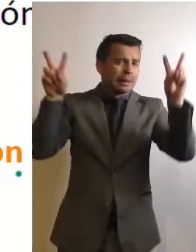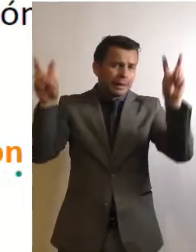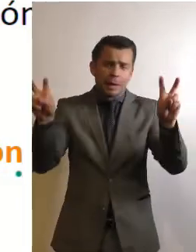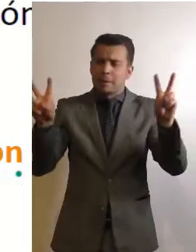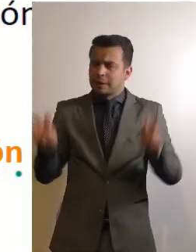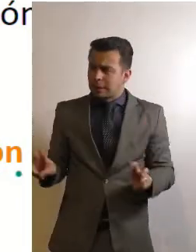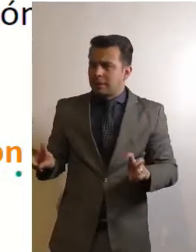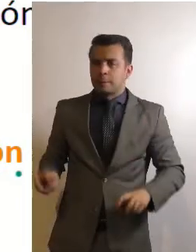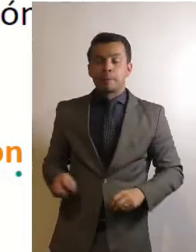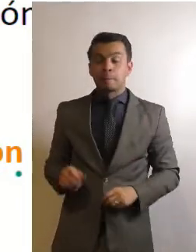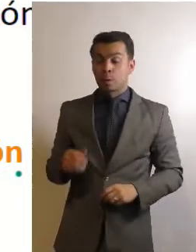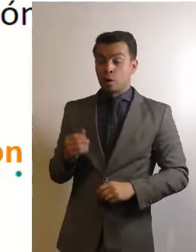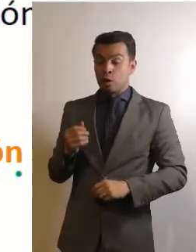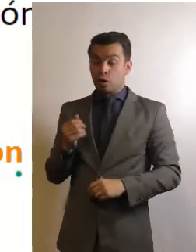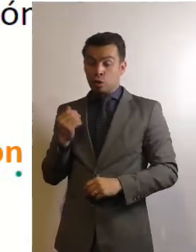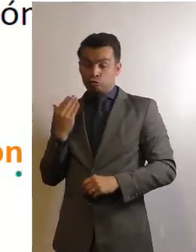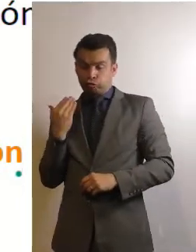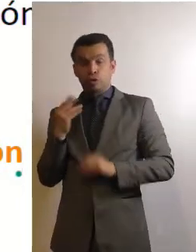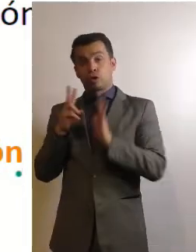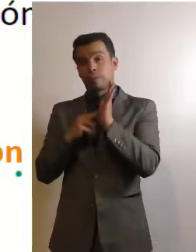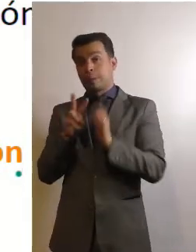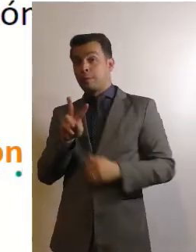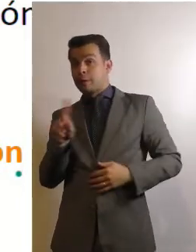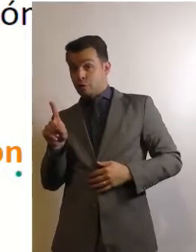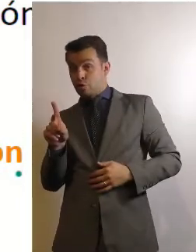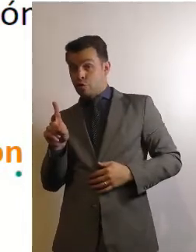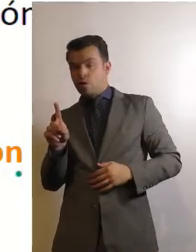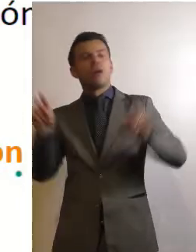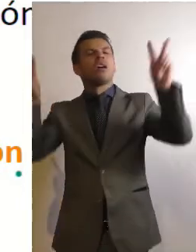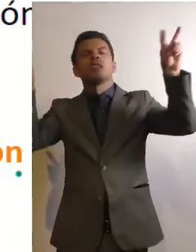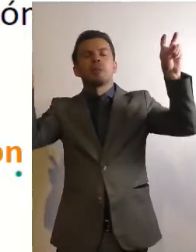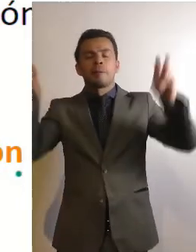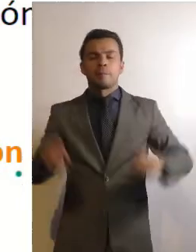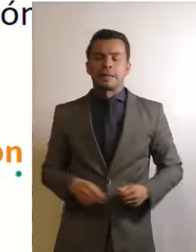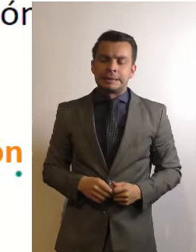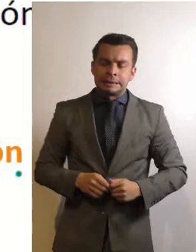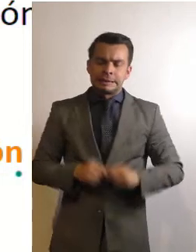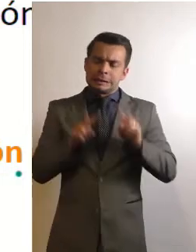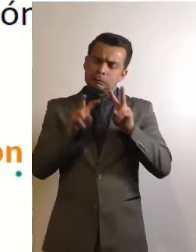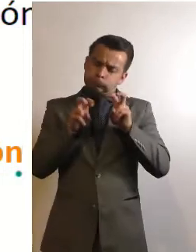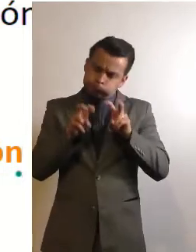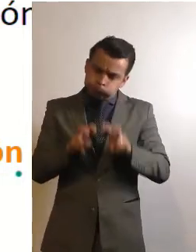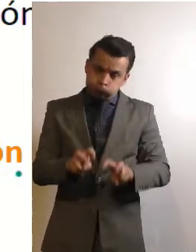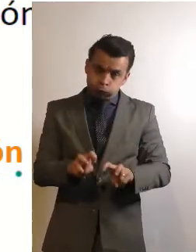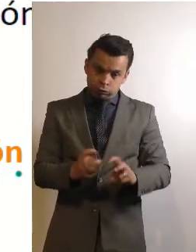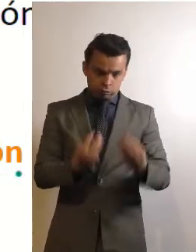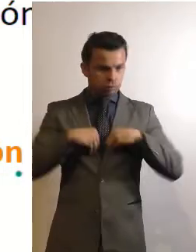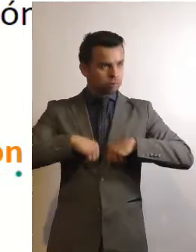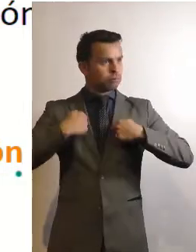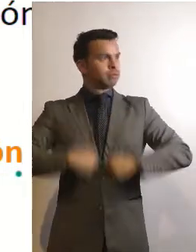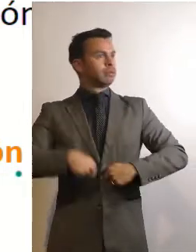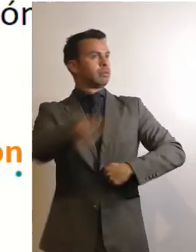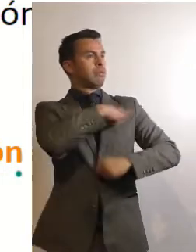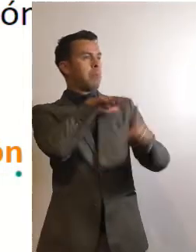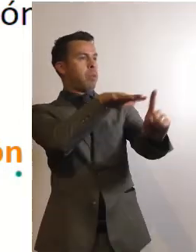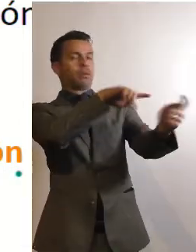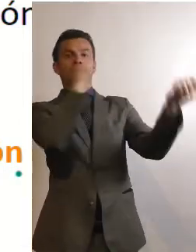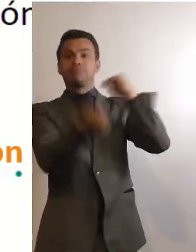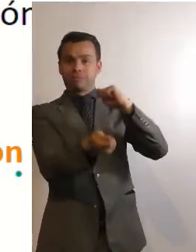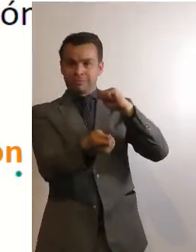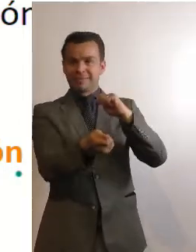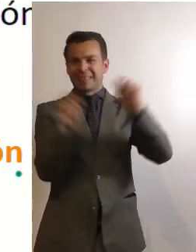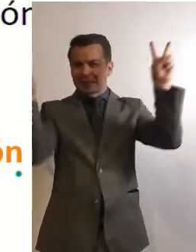para el 2021 fue el rol transformador de la investigación, con la participación de